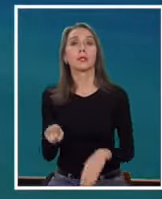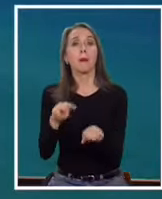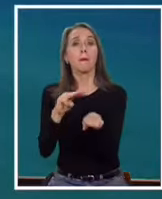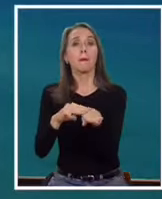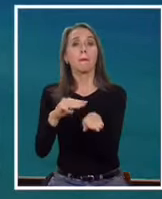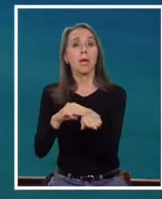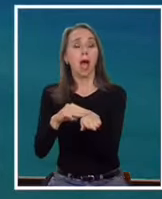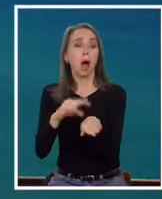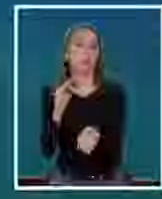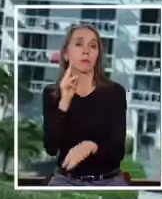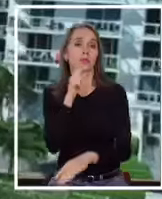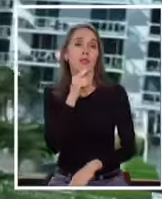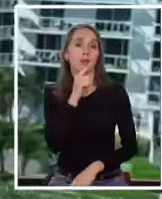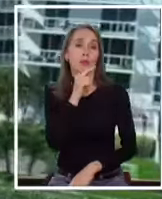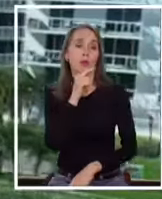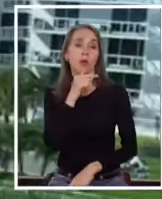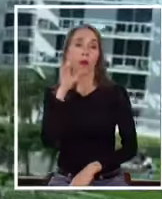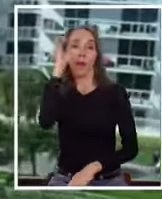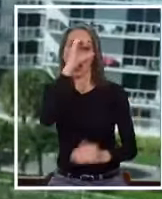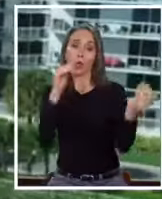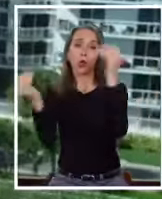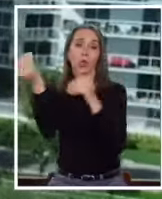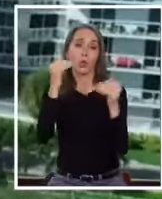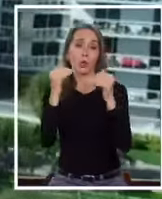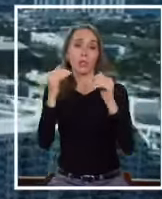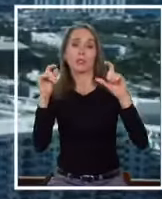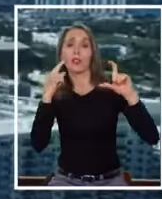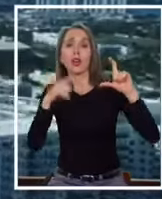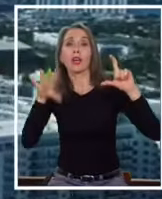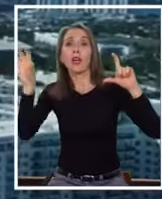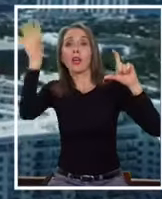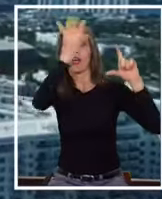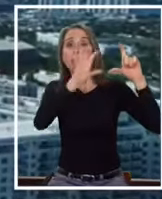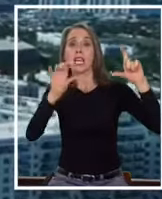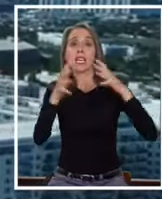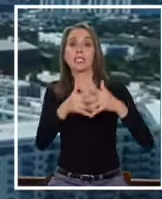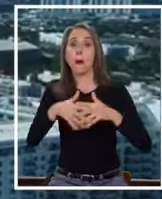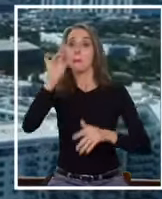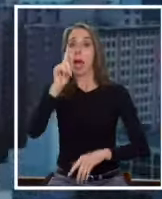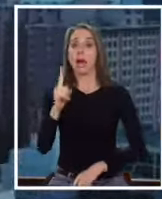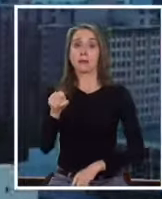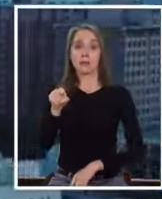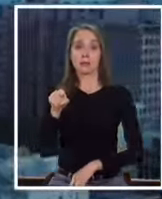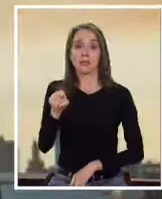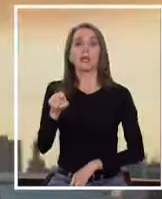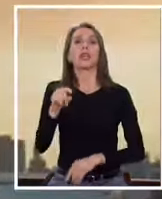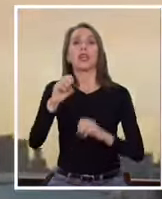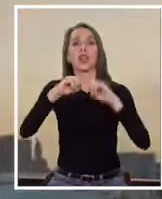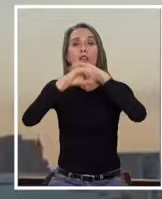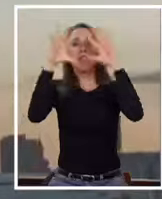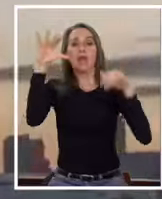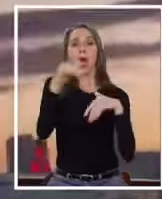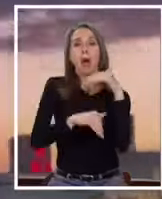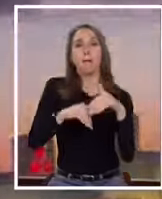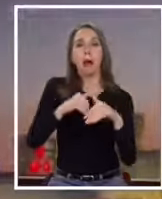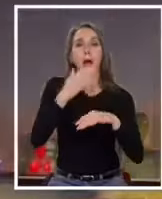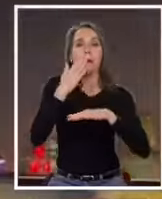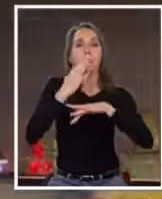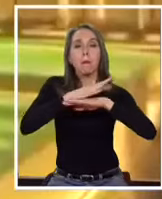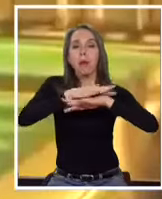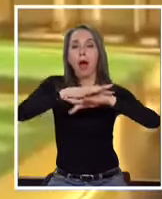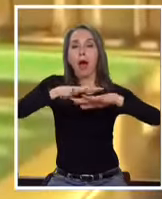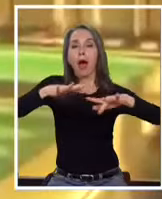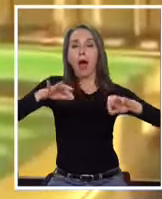Miami es sin duda uno de los puntos más turísticos de Estados Unidos. Playas y arena blanca por el día, un paraíso